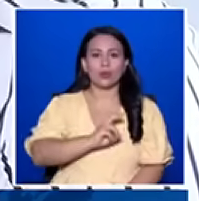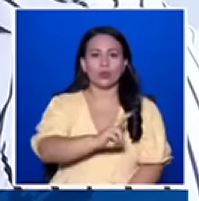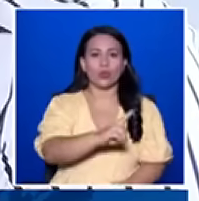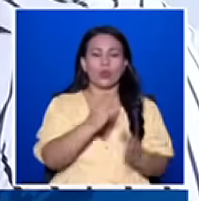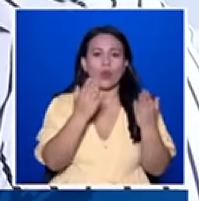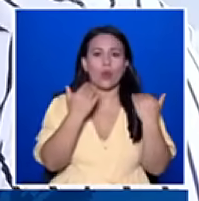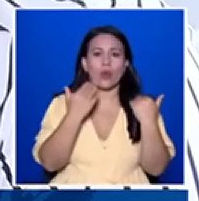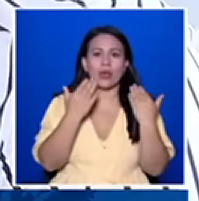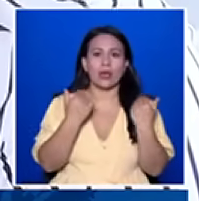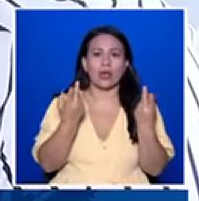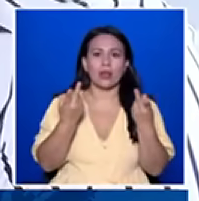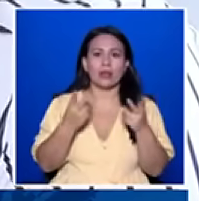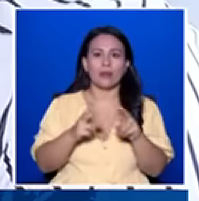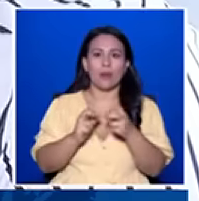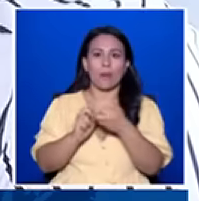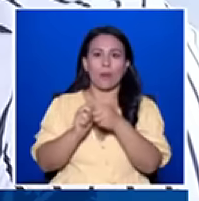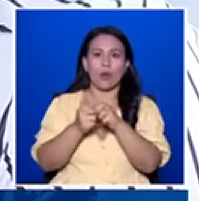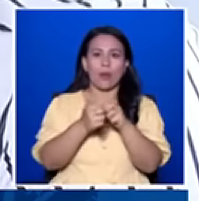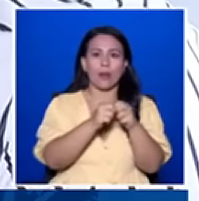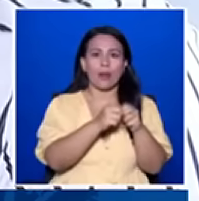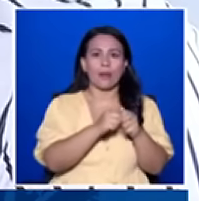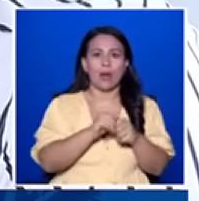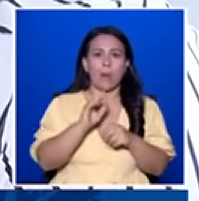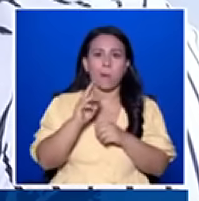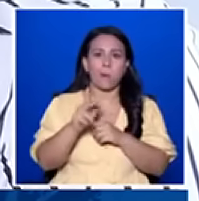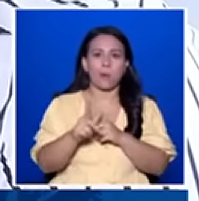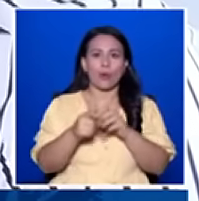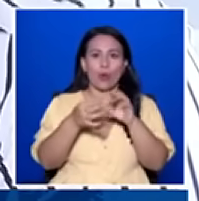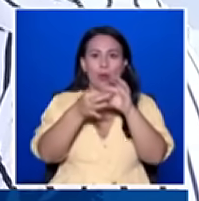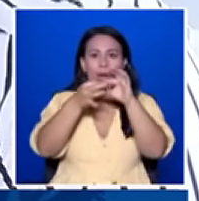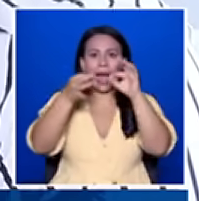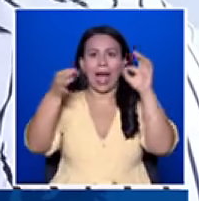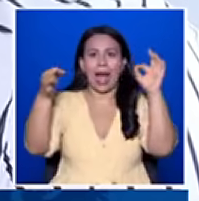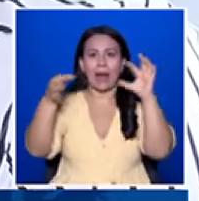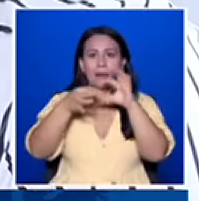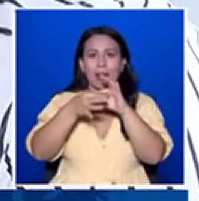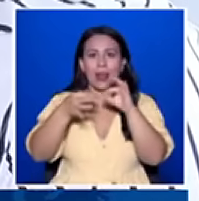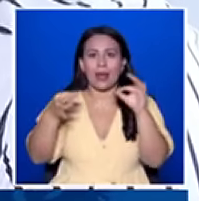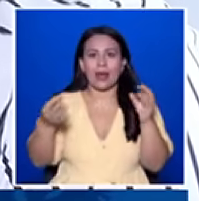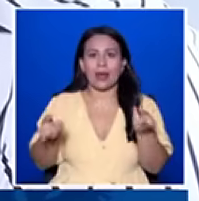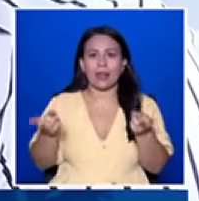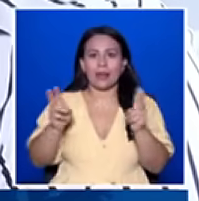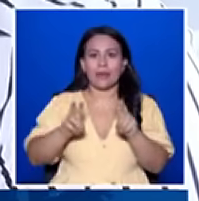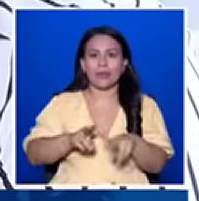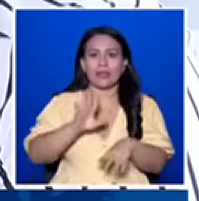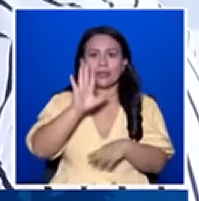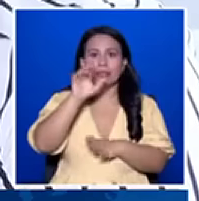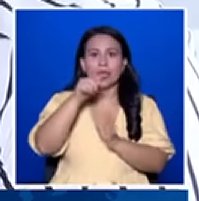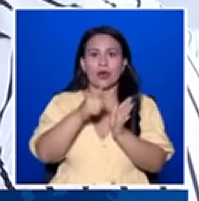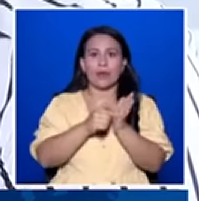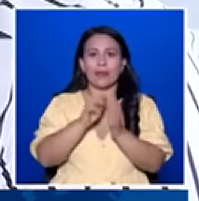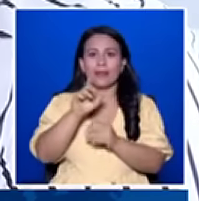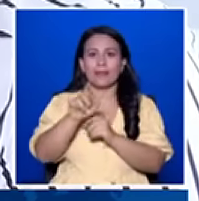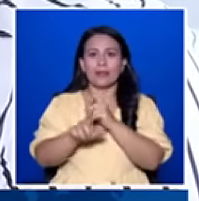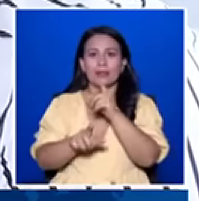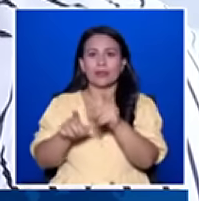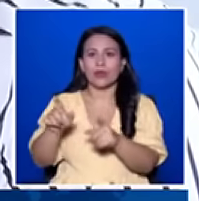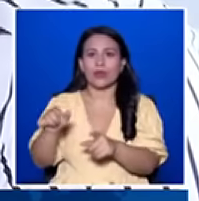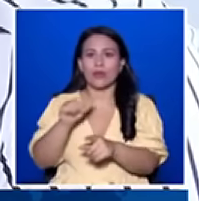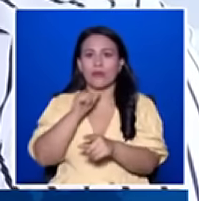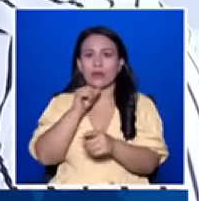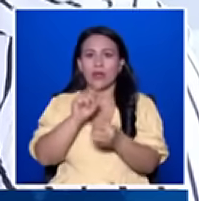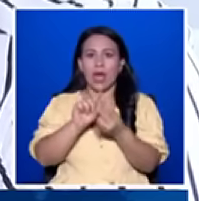Guayaquil tenemos el inconveniente de robos de cable. ¿Ya? Por cortes de cable, 5.000 clientes están afectados, de los cuales lo estamos